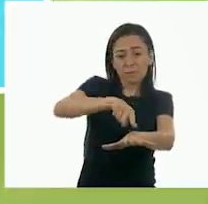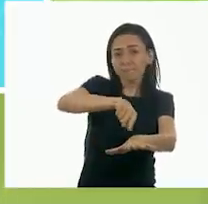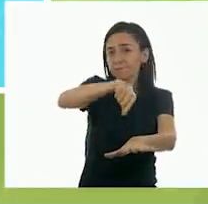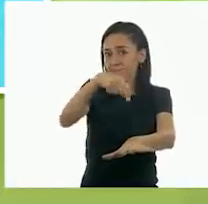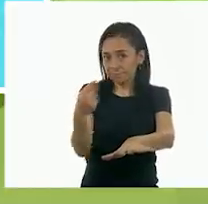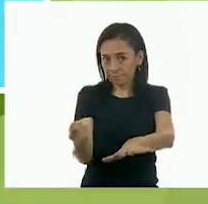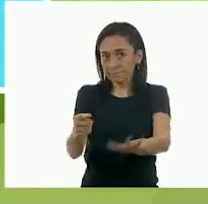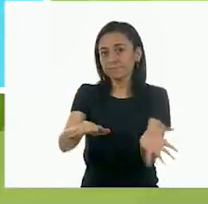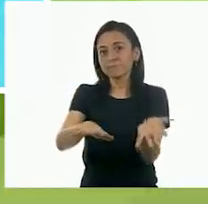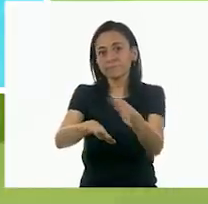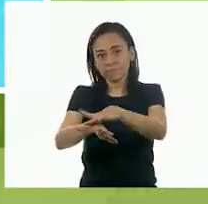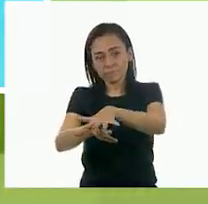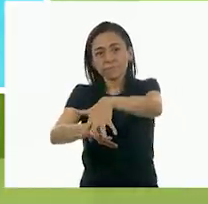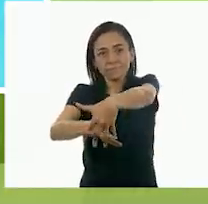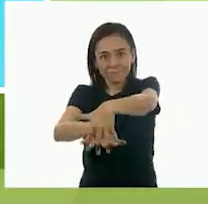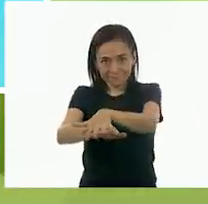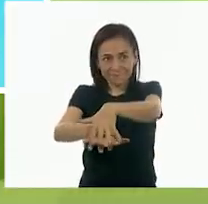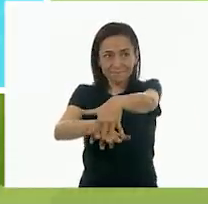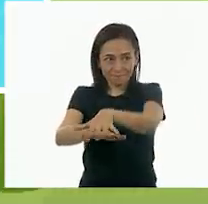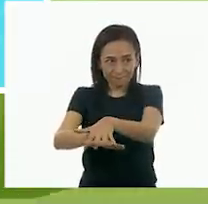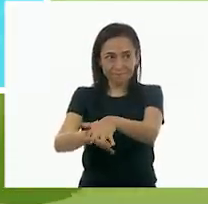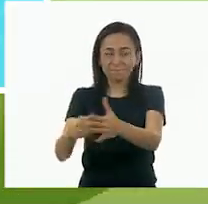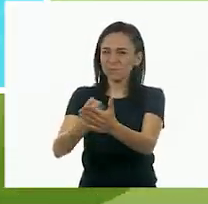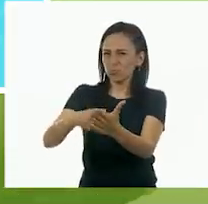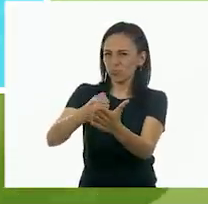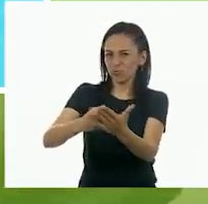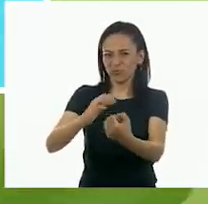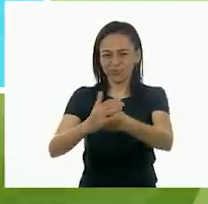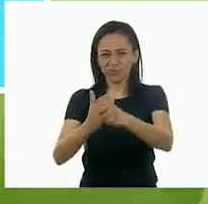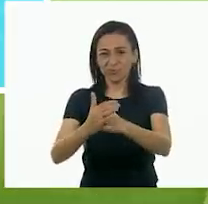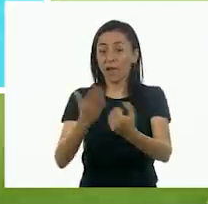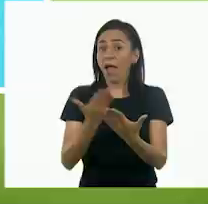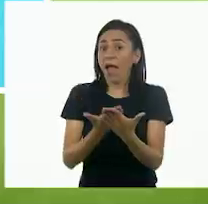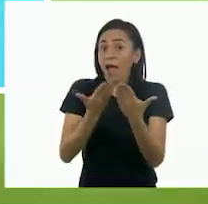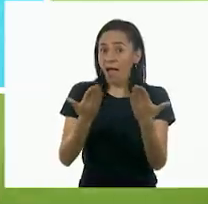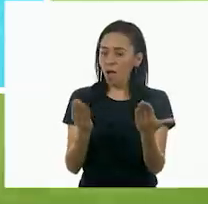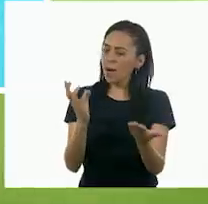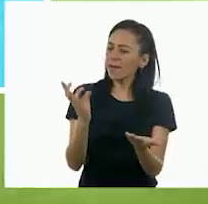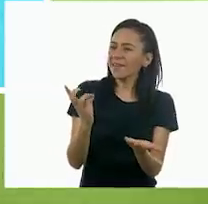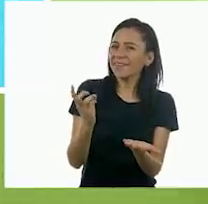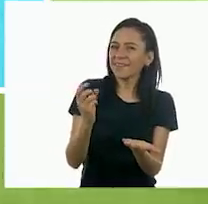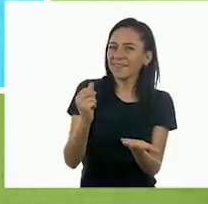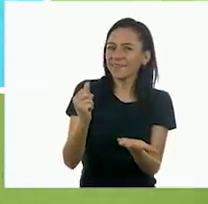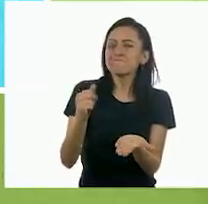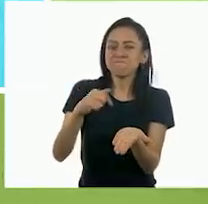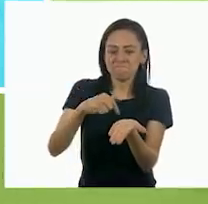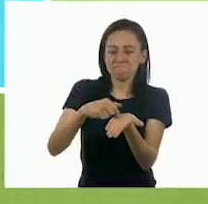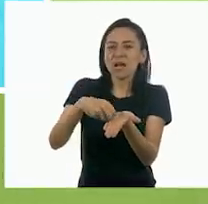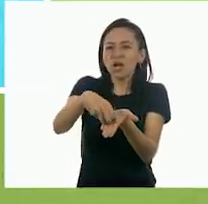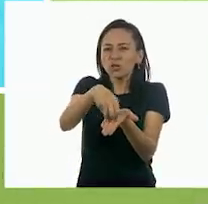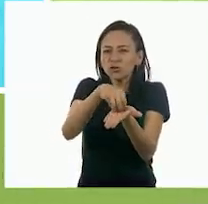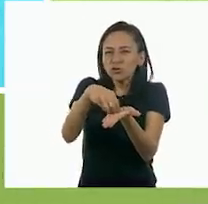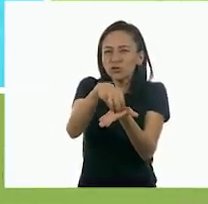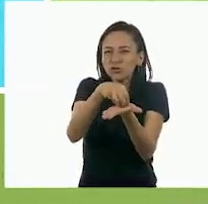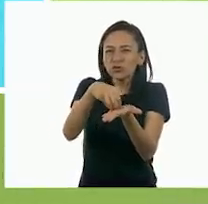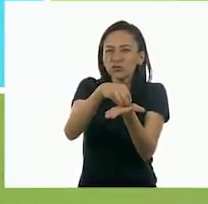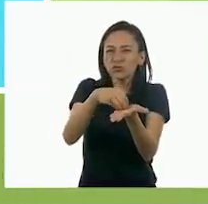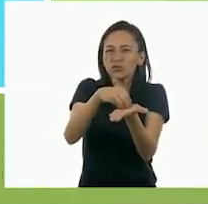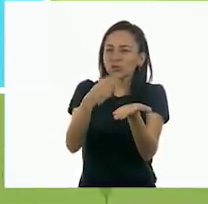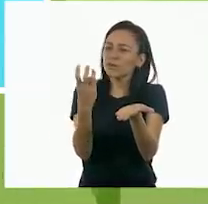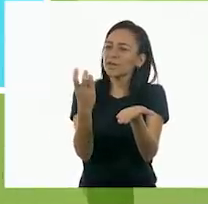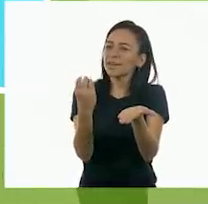la otra mano. Frota los dedos. Ahora haz como que rasguñas la palma de tus manos para lavar tus